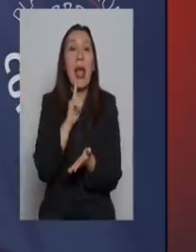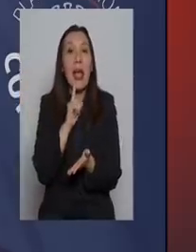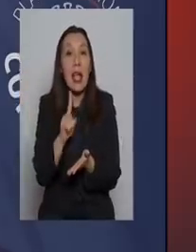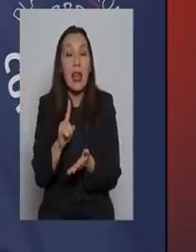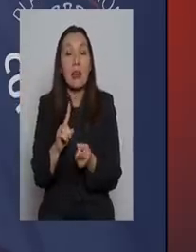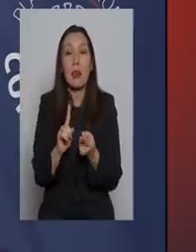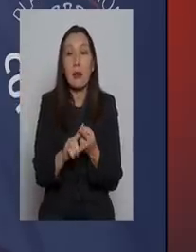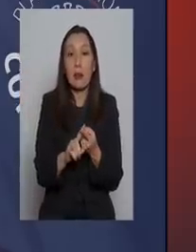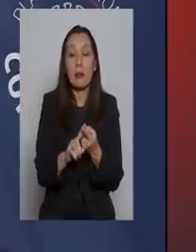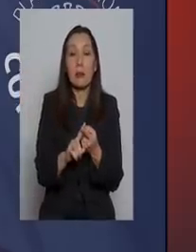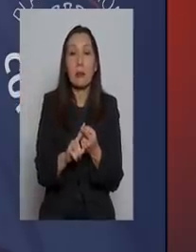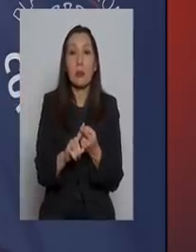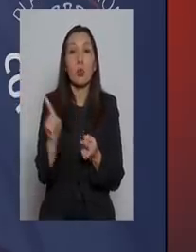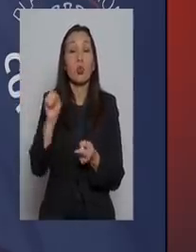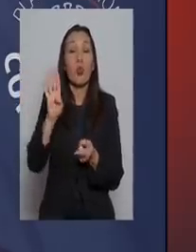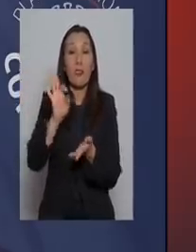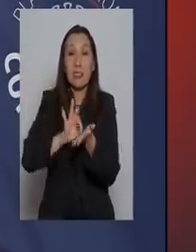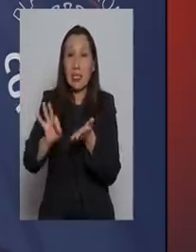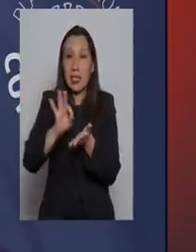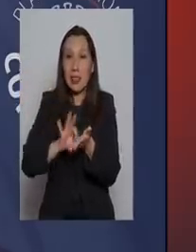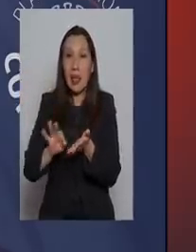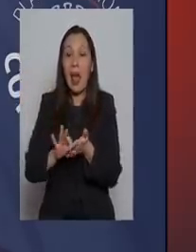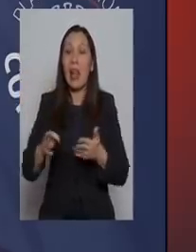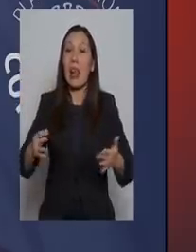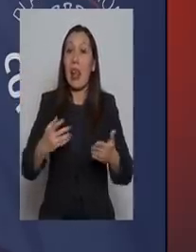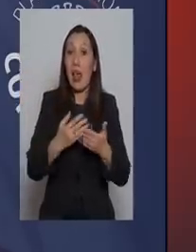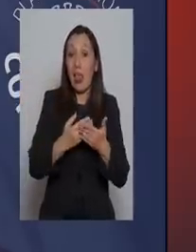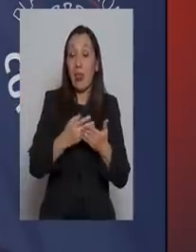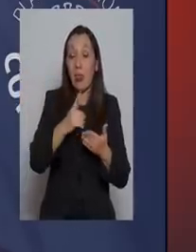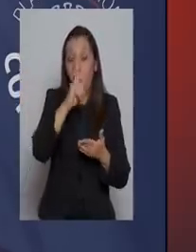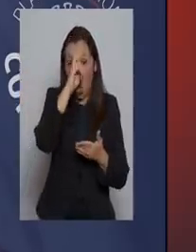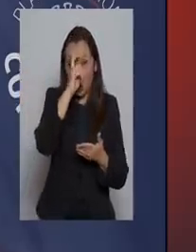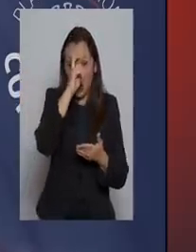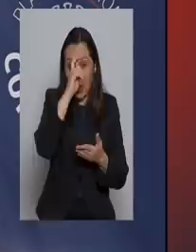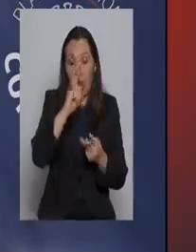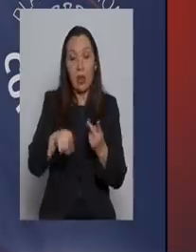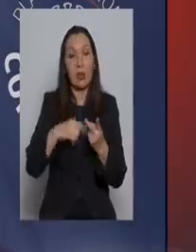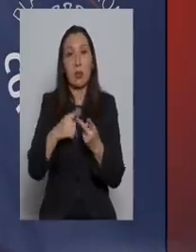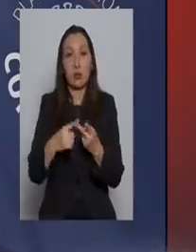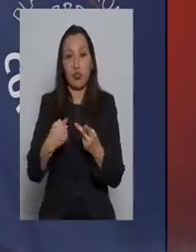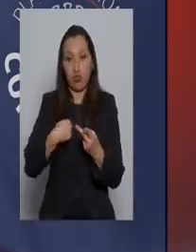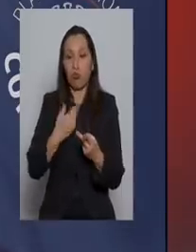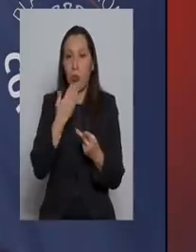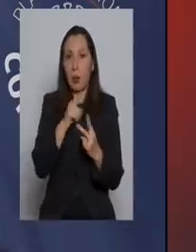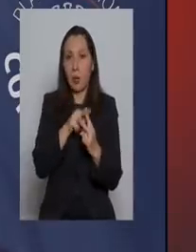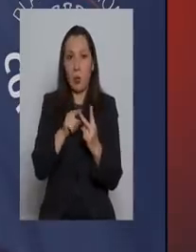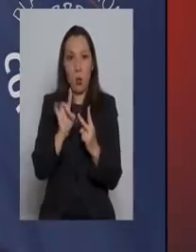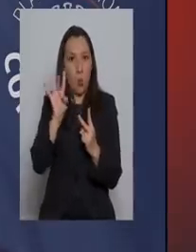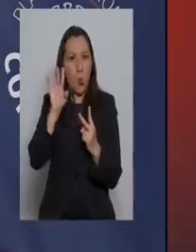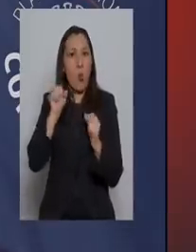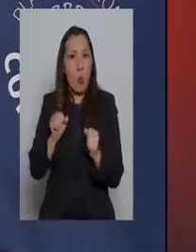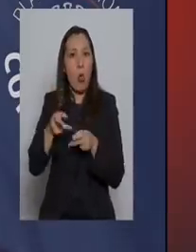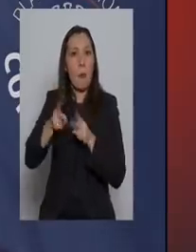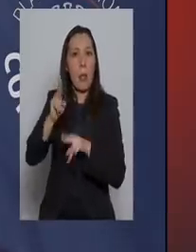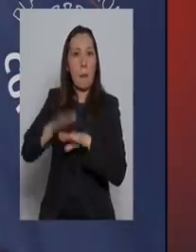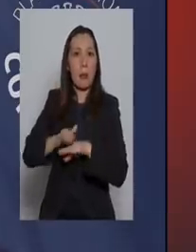tipo son el subsecretario de Redes Asistenciales y el suscrito ministro de Salud.